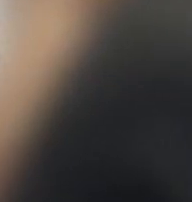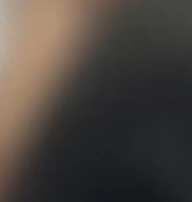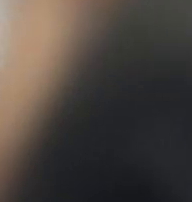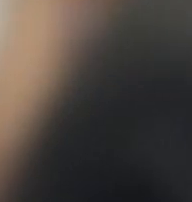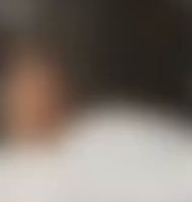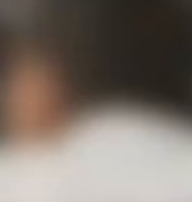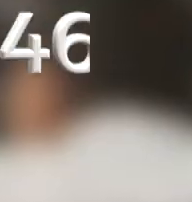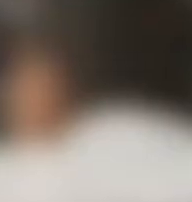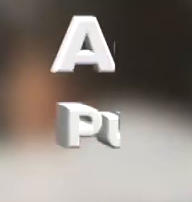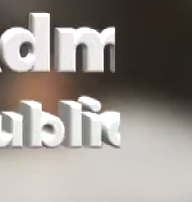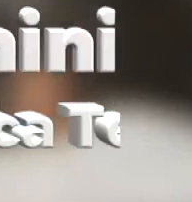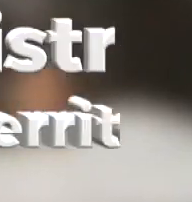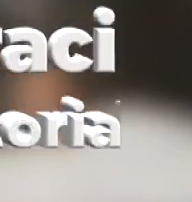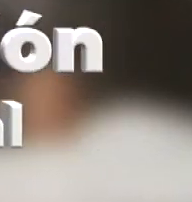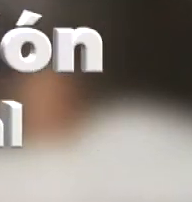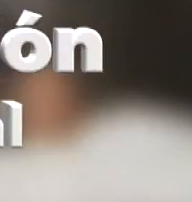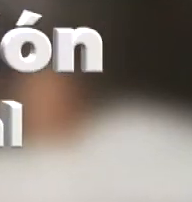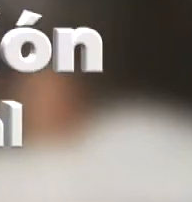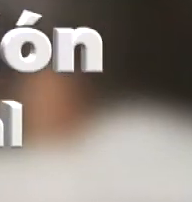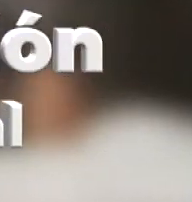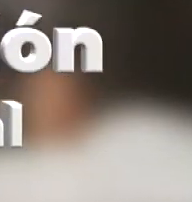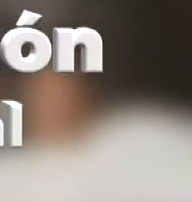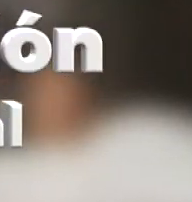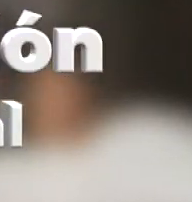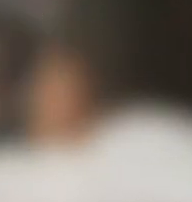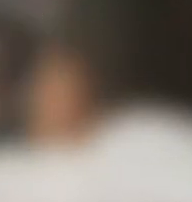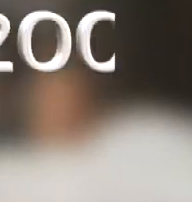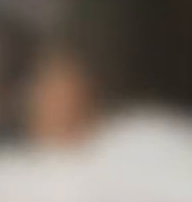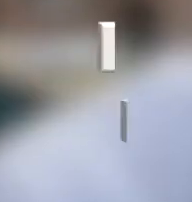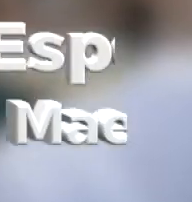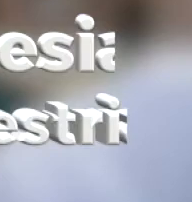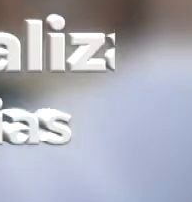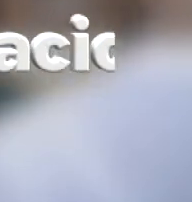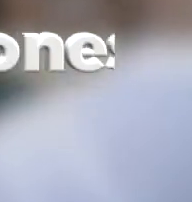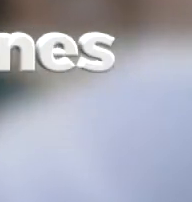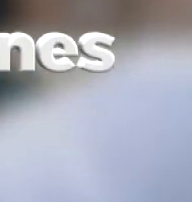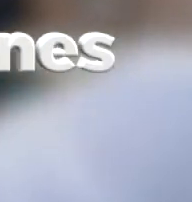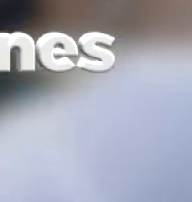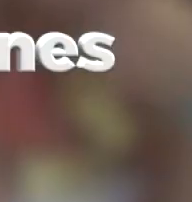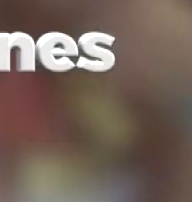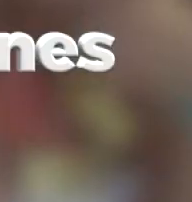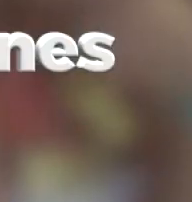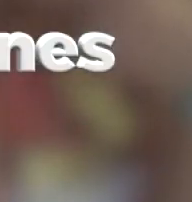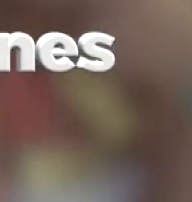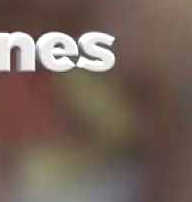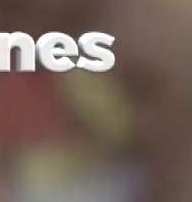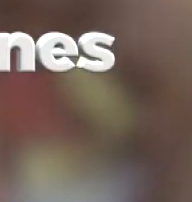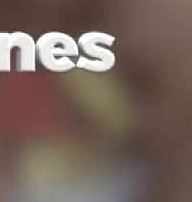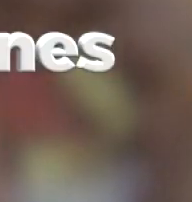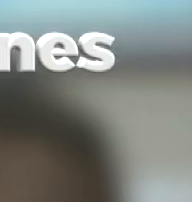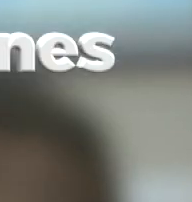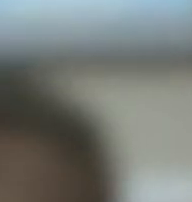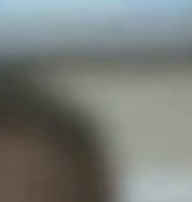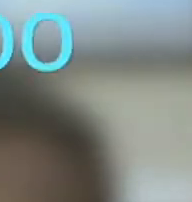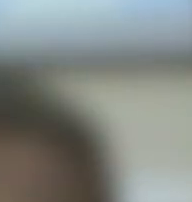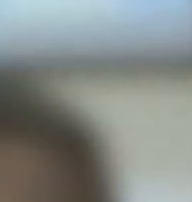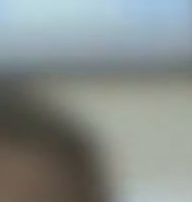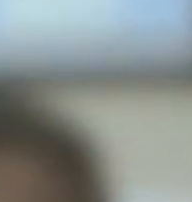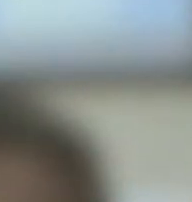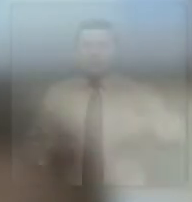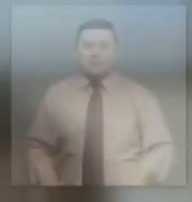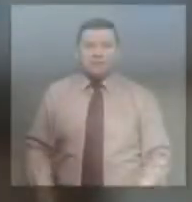4.600 egresados, 3.200 en administración pública territorial y 400 en especializaciones y